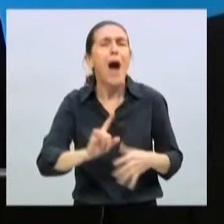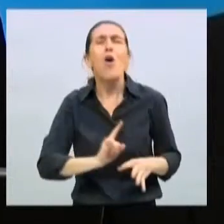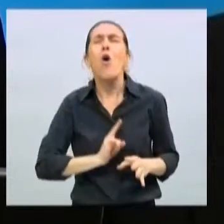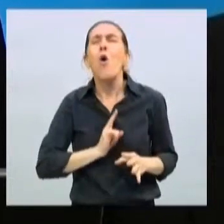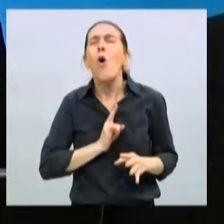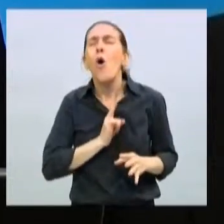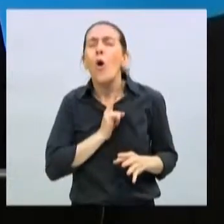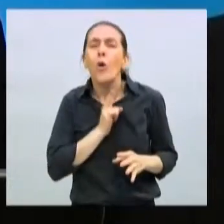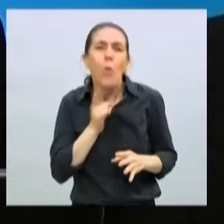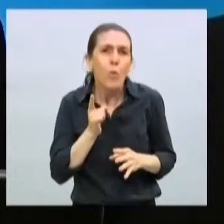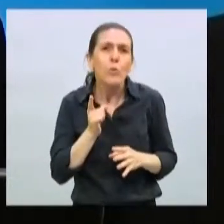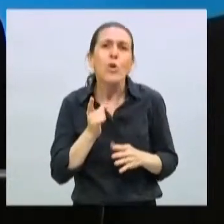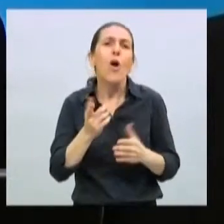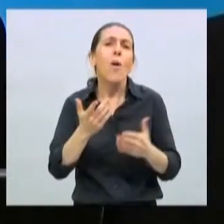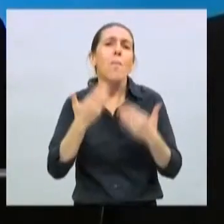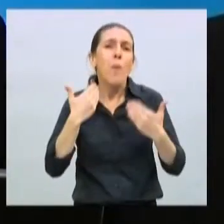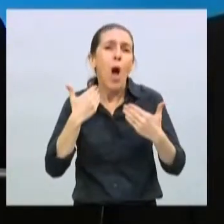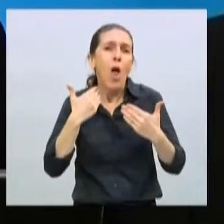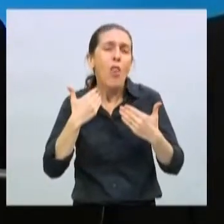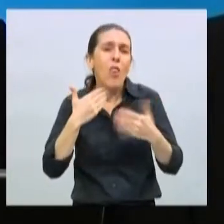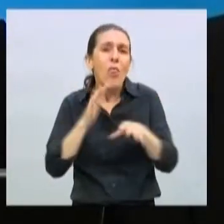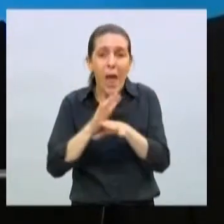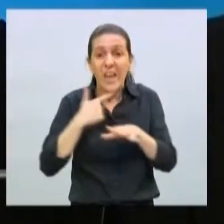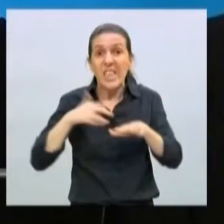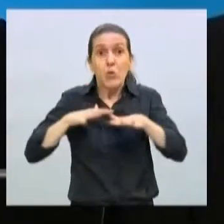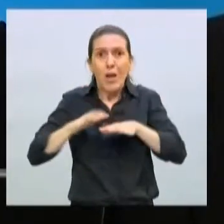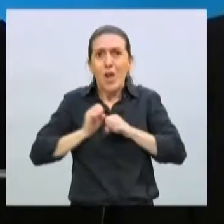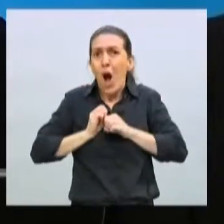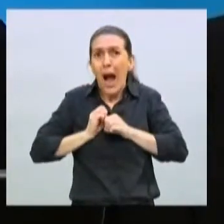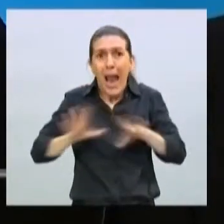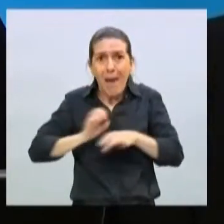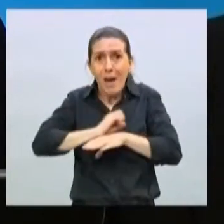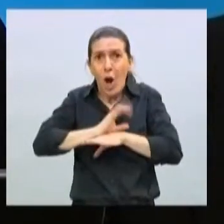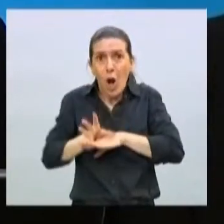orgullo de haber pasado un muy mal momento